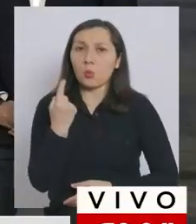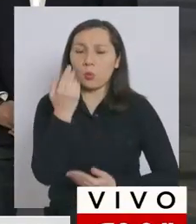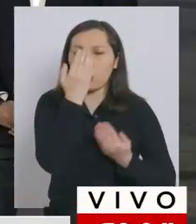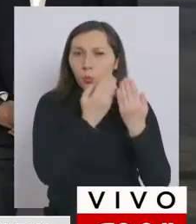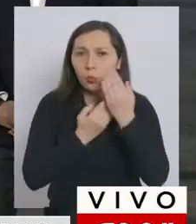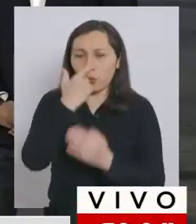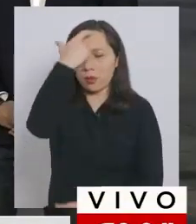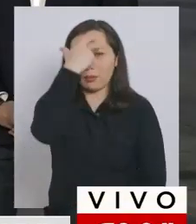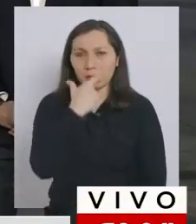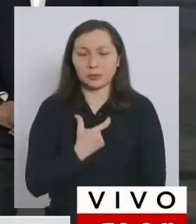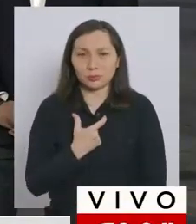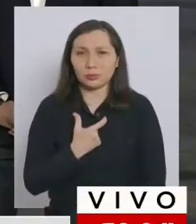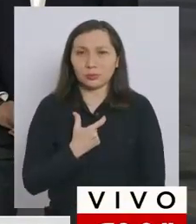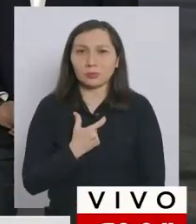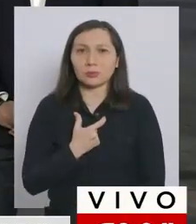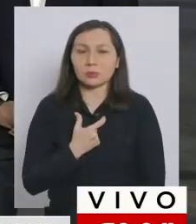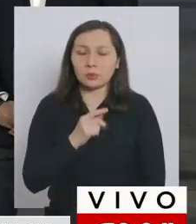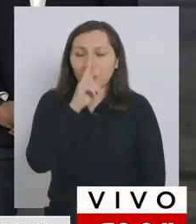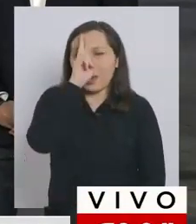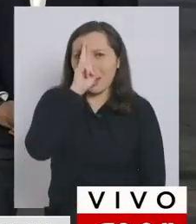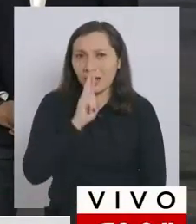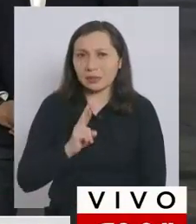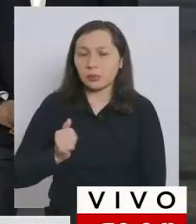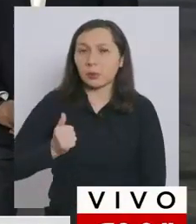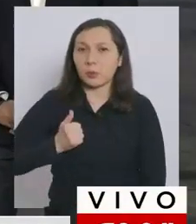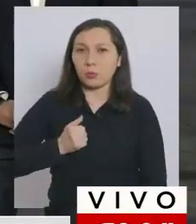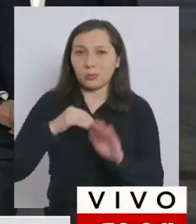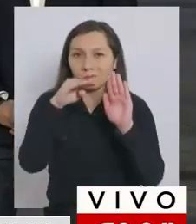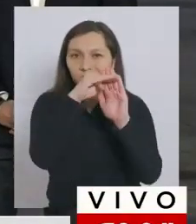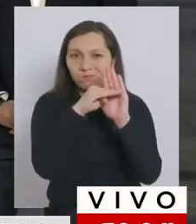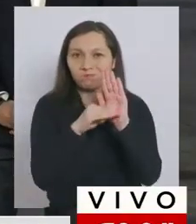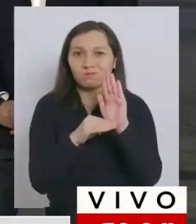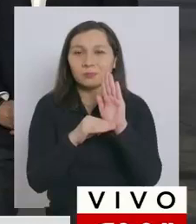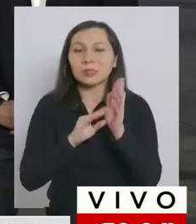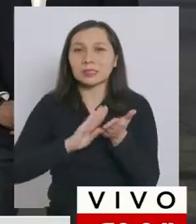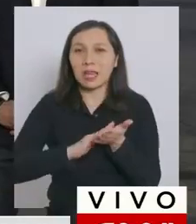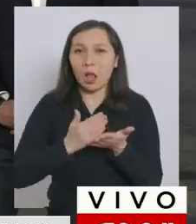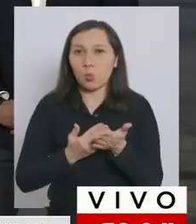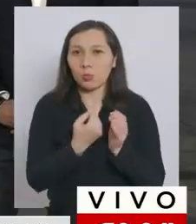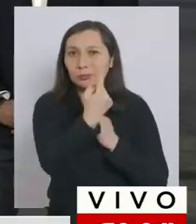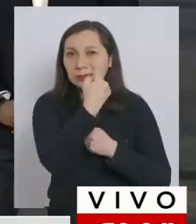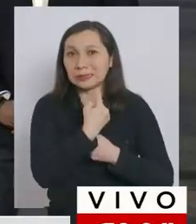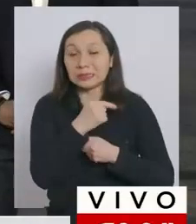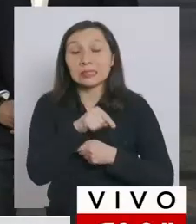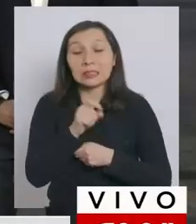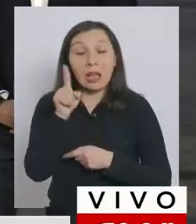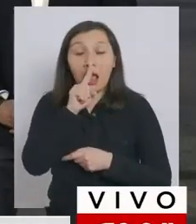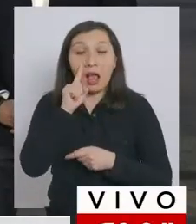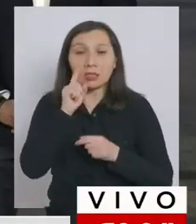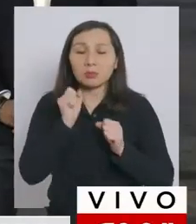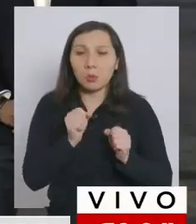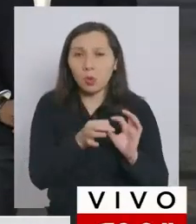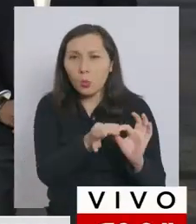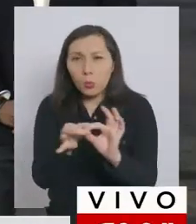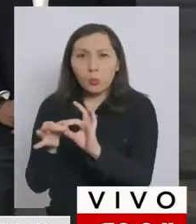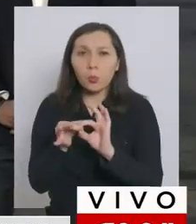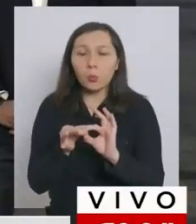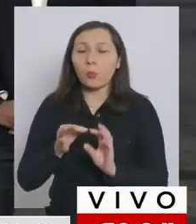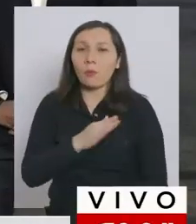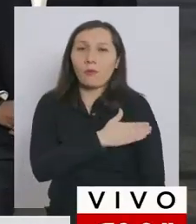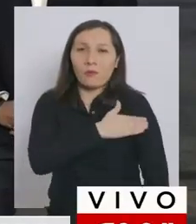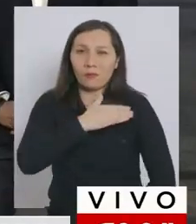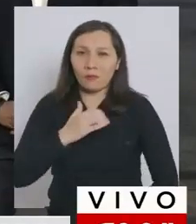cuidados personales y a respetar fielmente las normas sanitarias porque sólo así unidos con fe